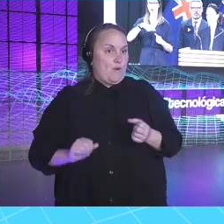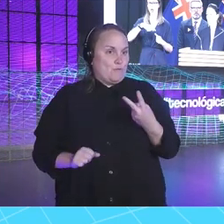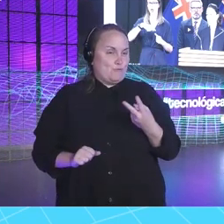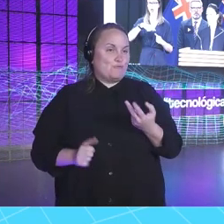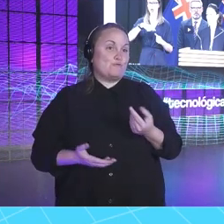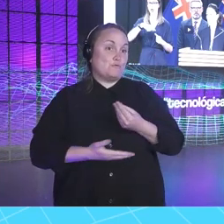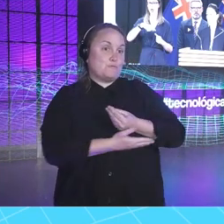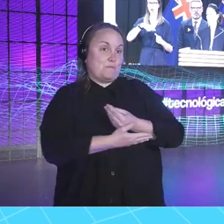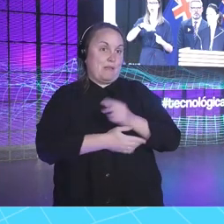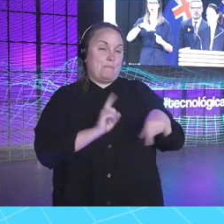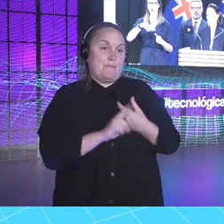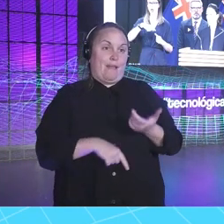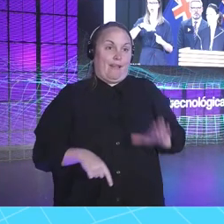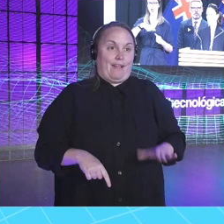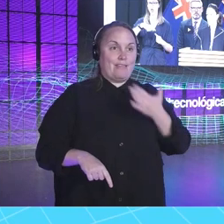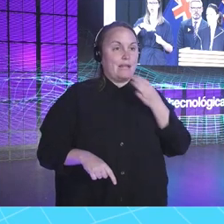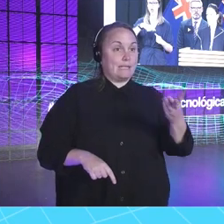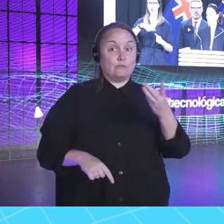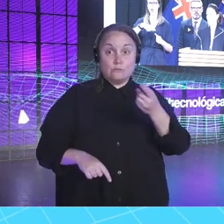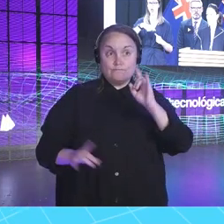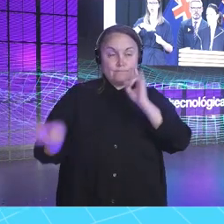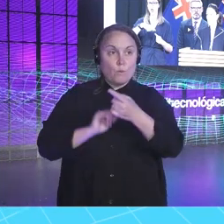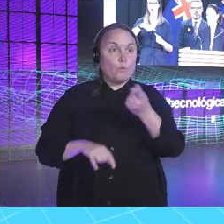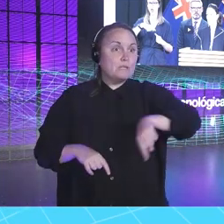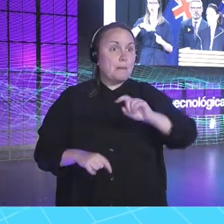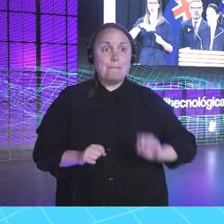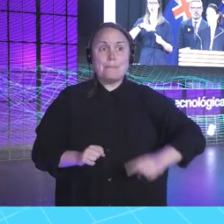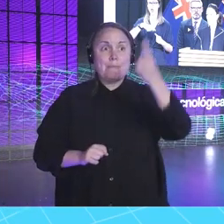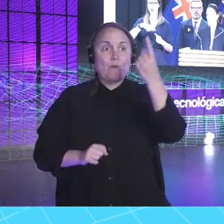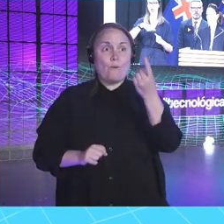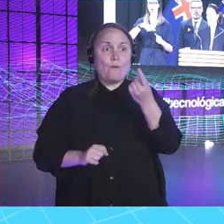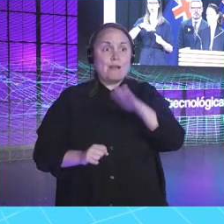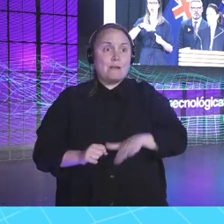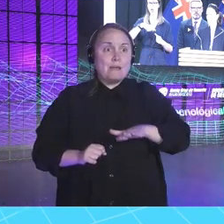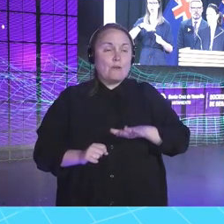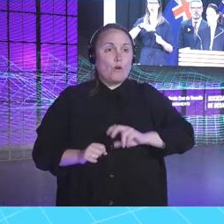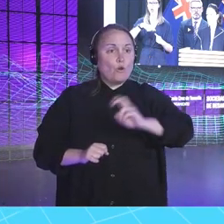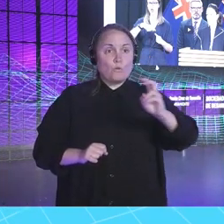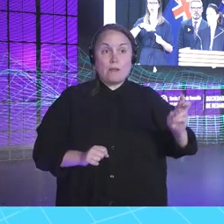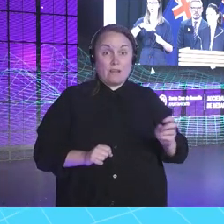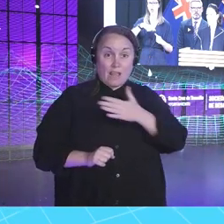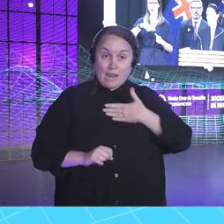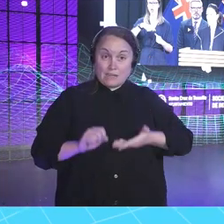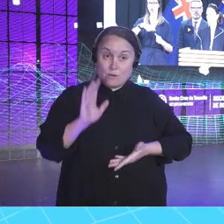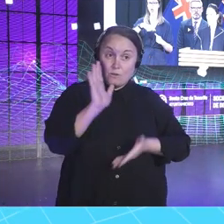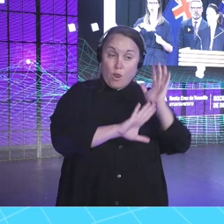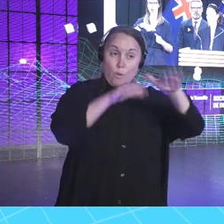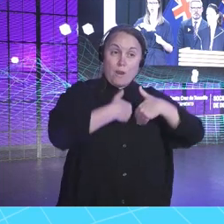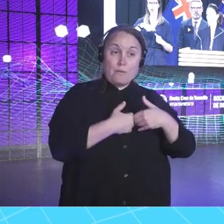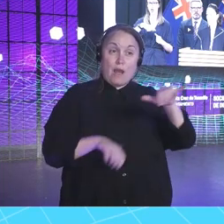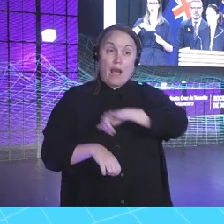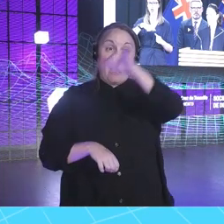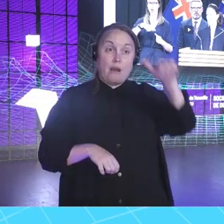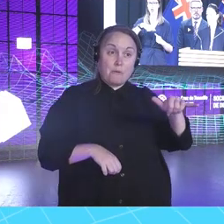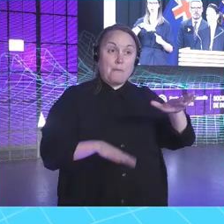un bebé y un niño de 3 años y nos dijo Oye sois los primeros porque no hay nadie más con niños pequeños si queréis iros hay un avión Que parancha carta